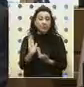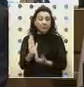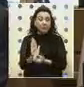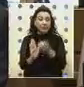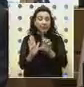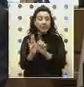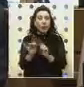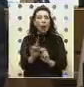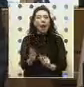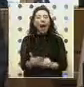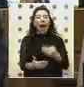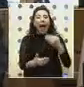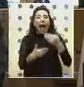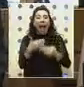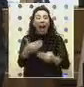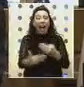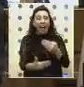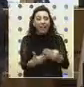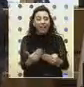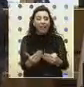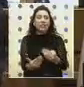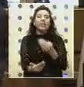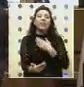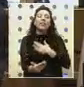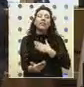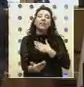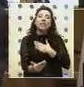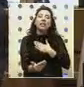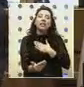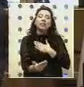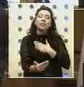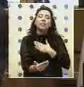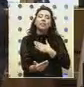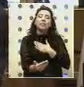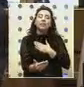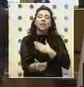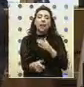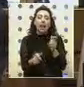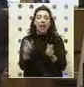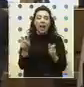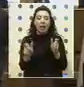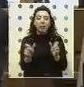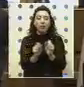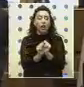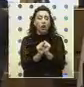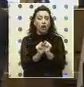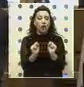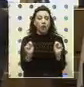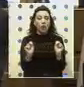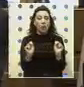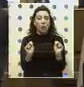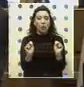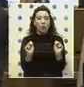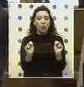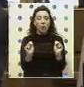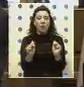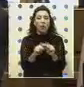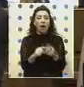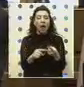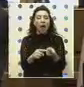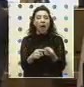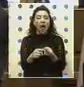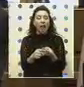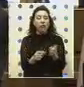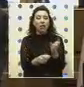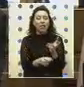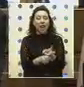creo que es un paso, es un detalle que busca justamente de que estas personas no puedan finalmente abusar